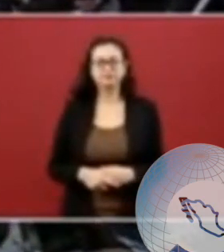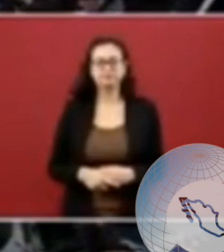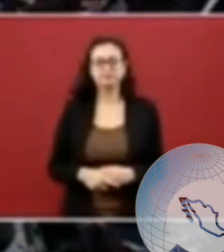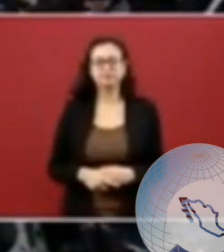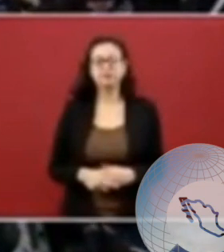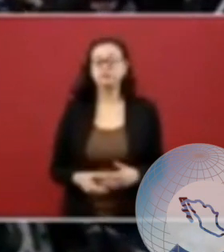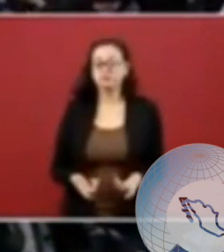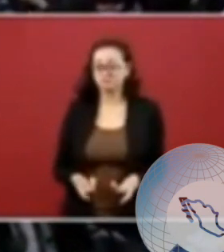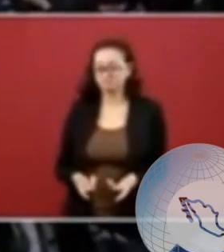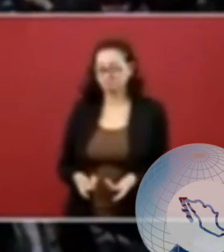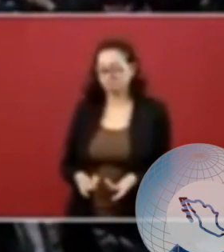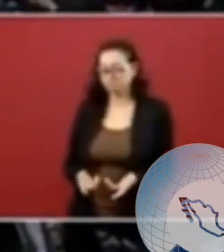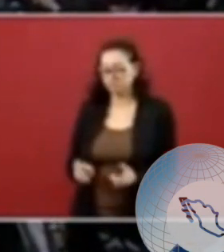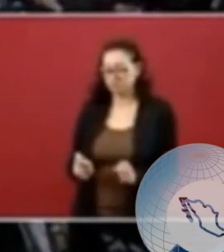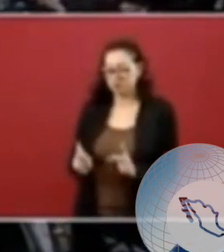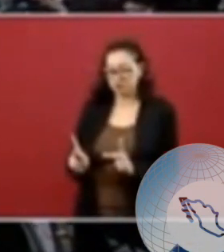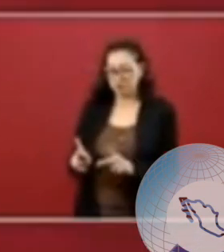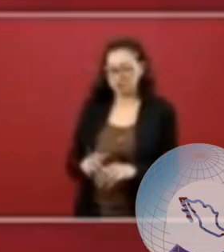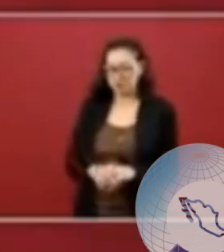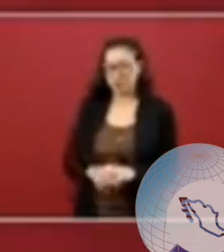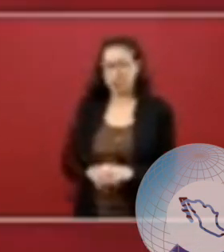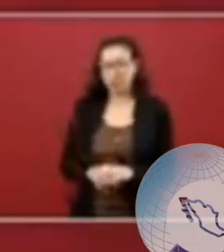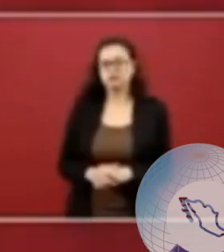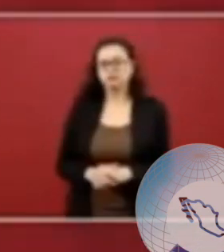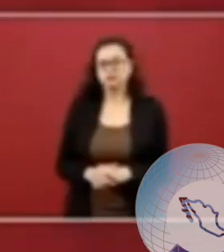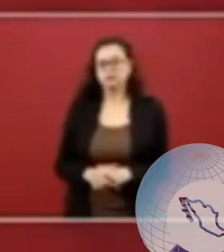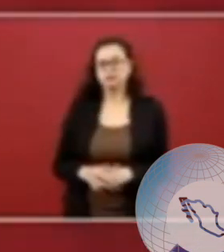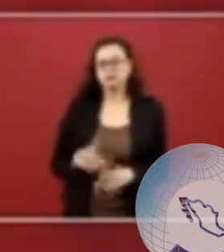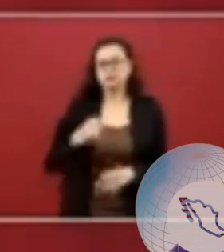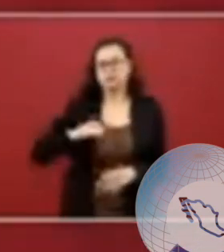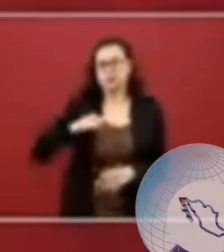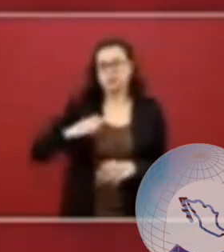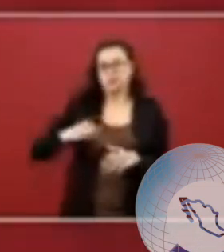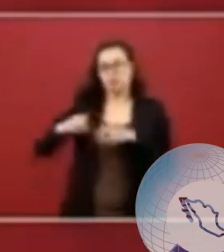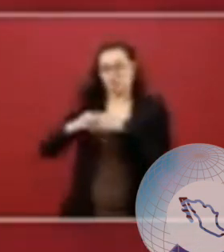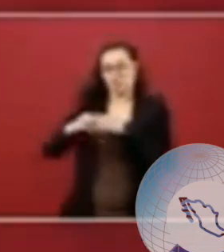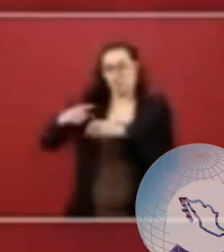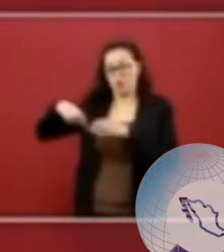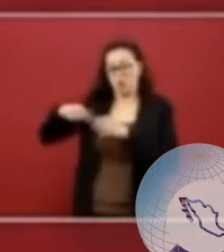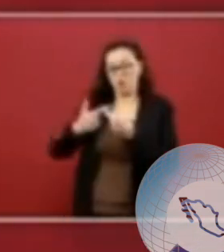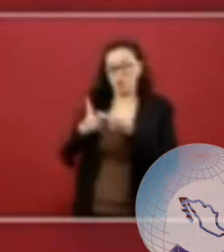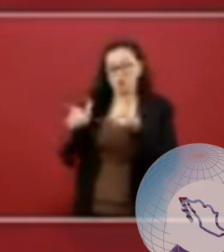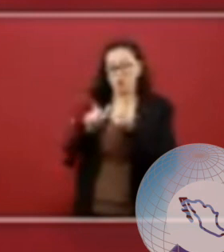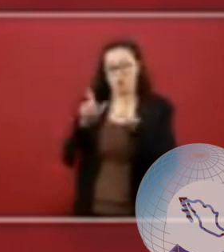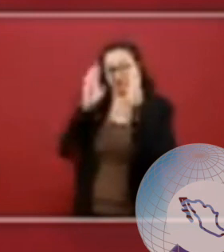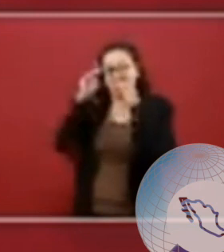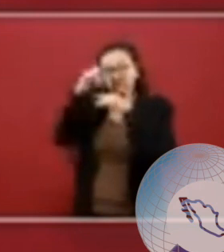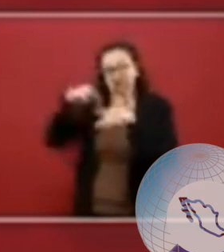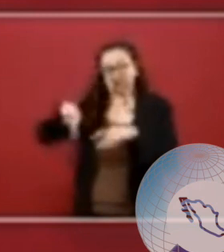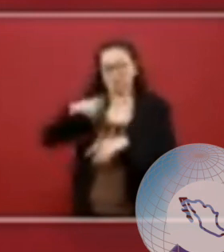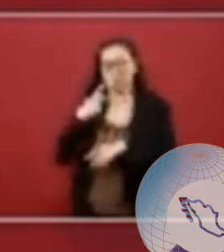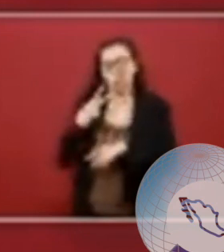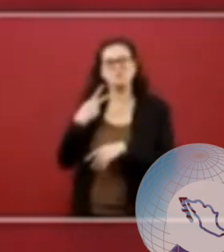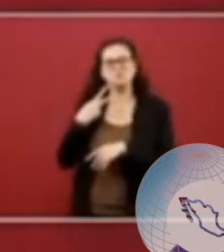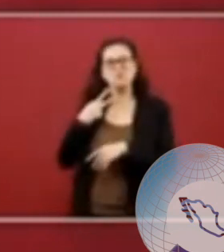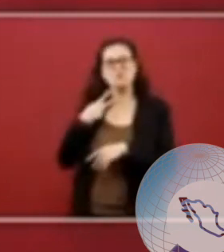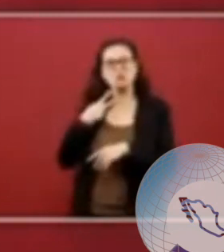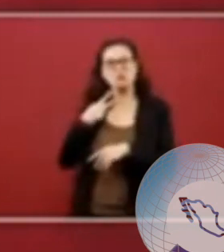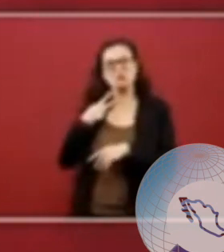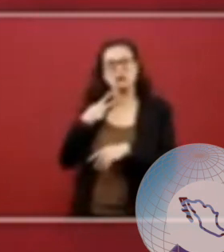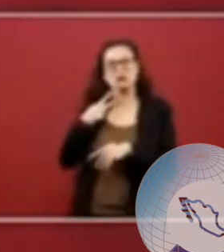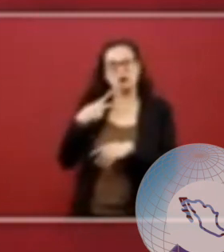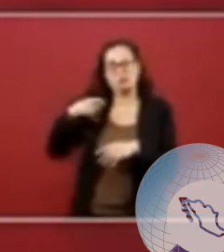los intelectuales orgánicos del conservadurismo, siempre que hablábamos nosotros del combate a